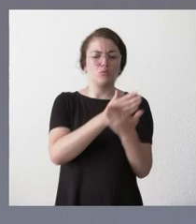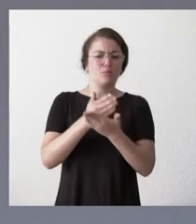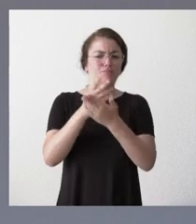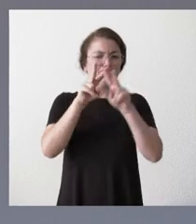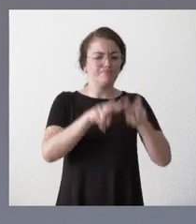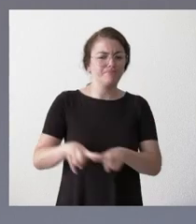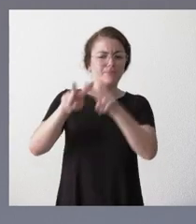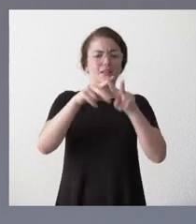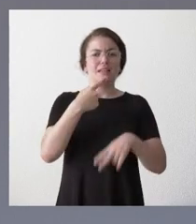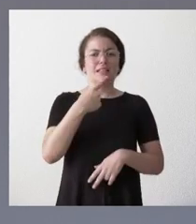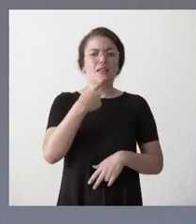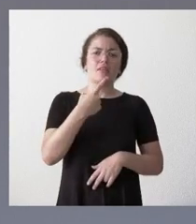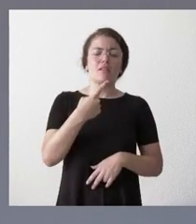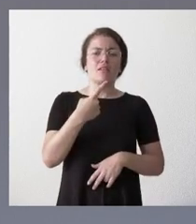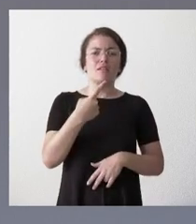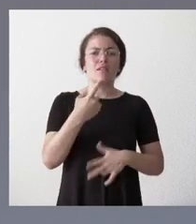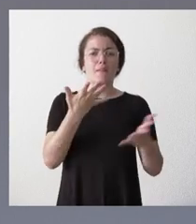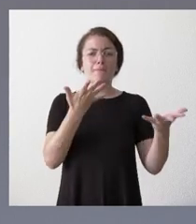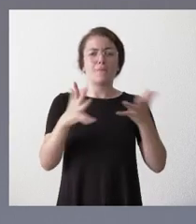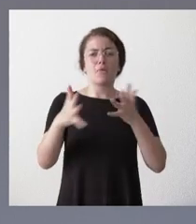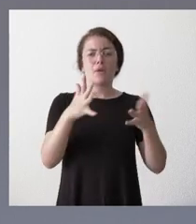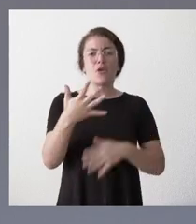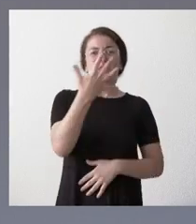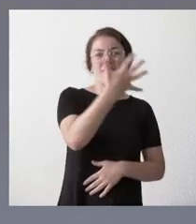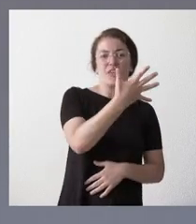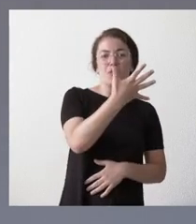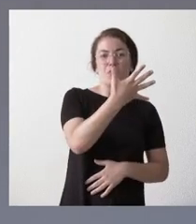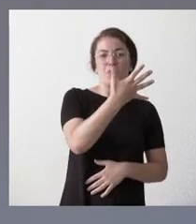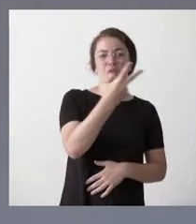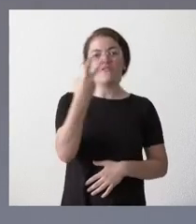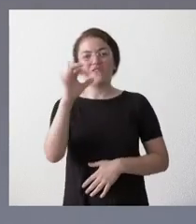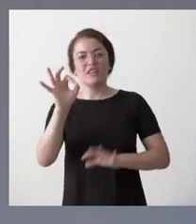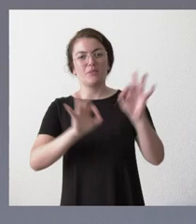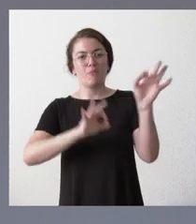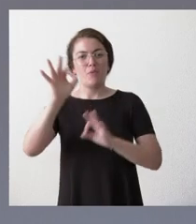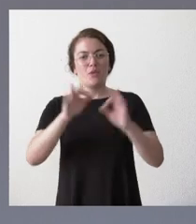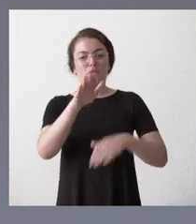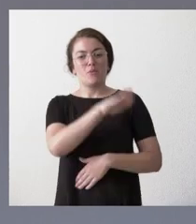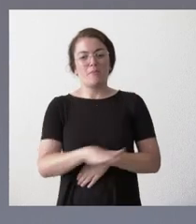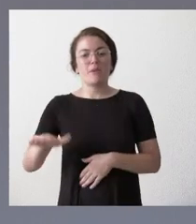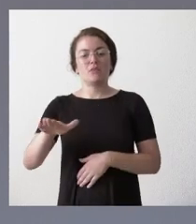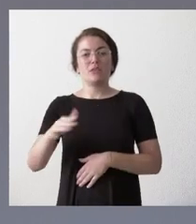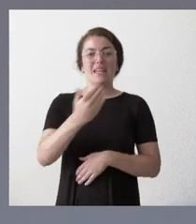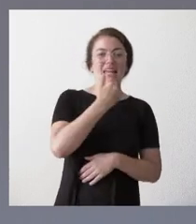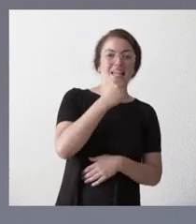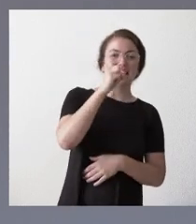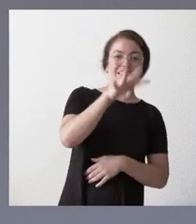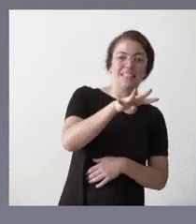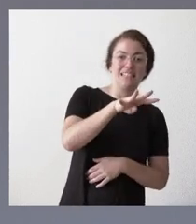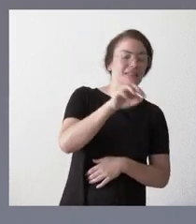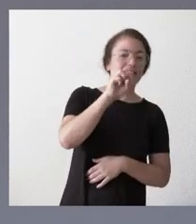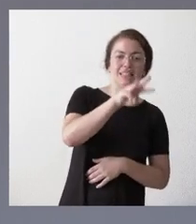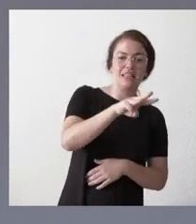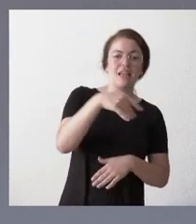la misma en una franja que oscila entre el 5 y el 20% de los menores entre 13 y 17 años.